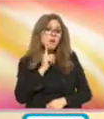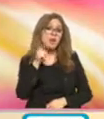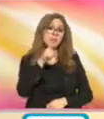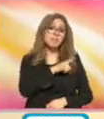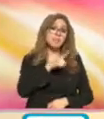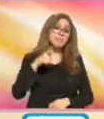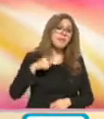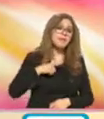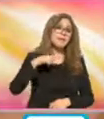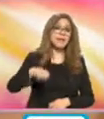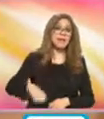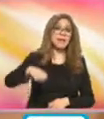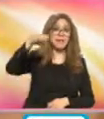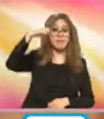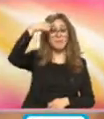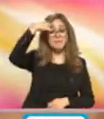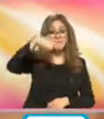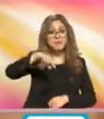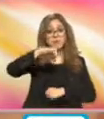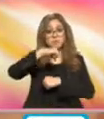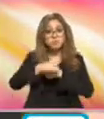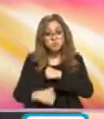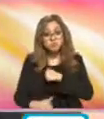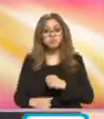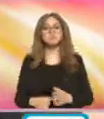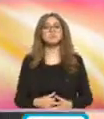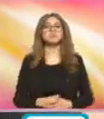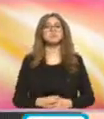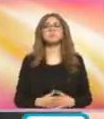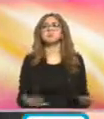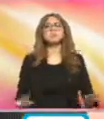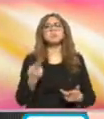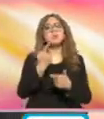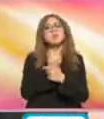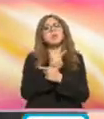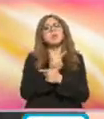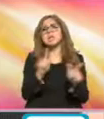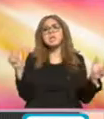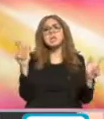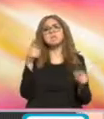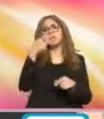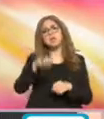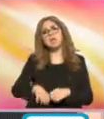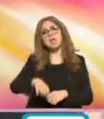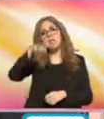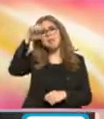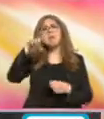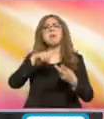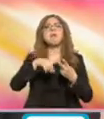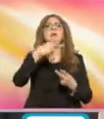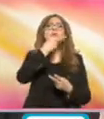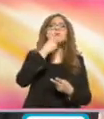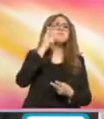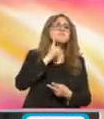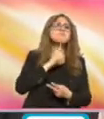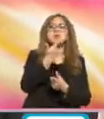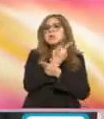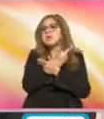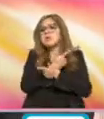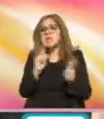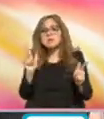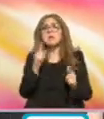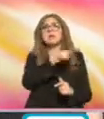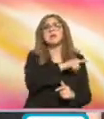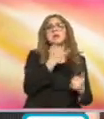poder hacer este procedimiento? No tenemos ni límite de edad ni de sexo, ¿no? Puede ser en hombres y en mujeres. Y hay personas muy jóvenes, desde